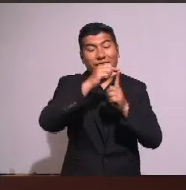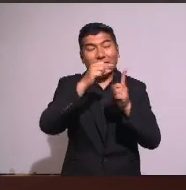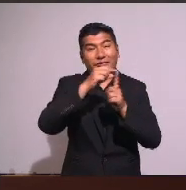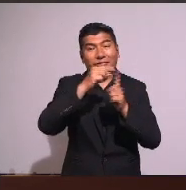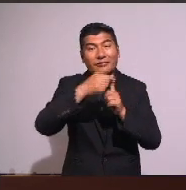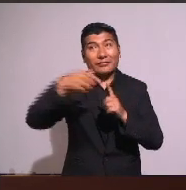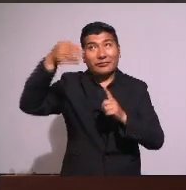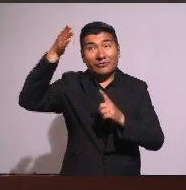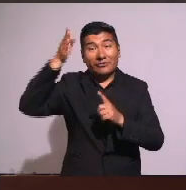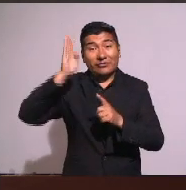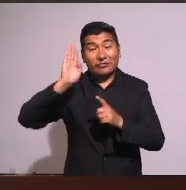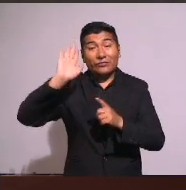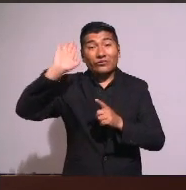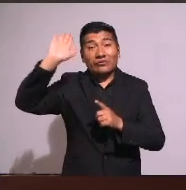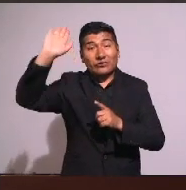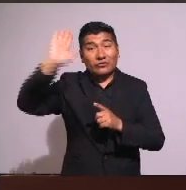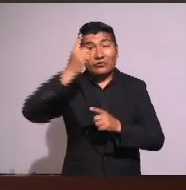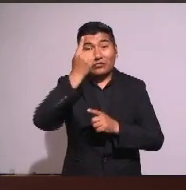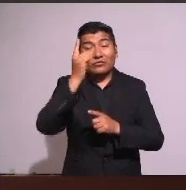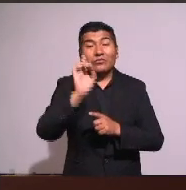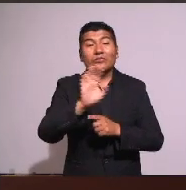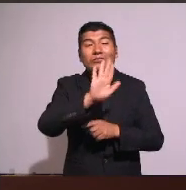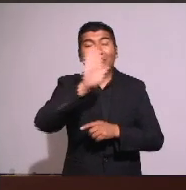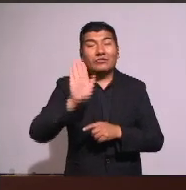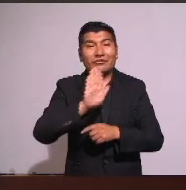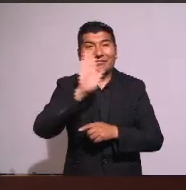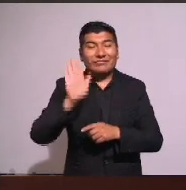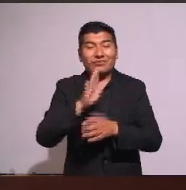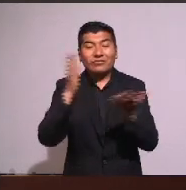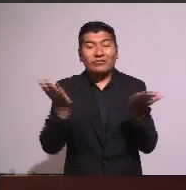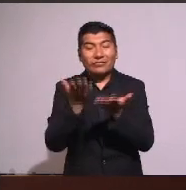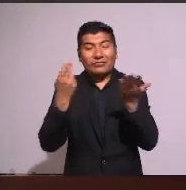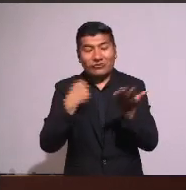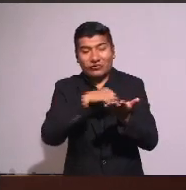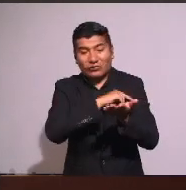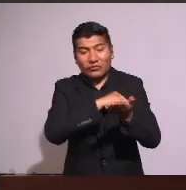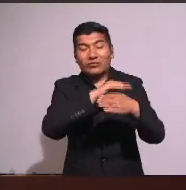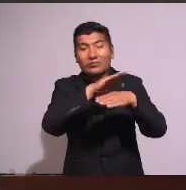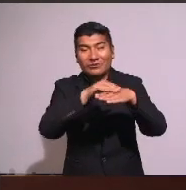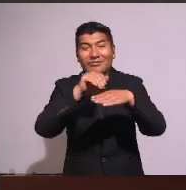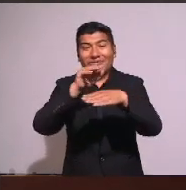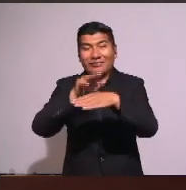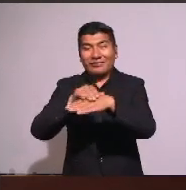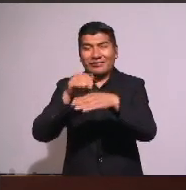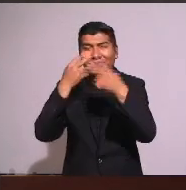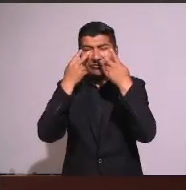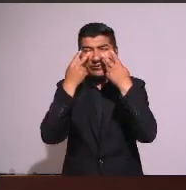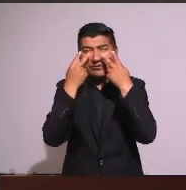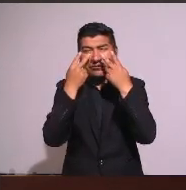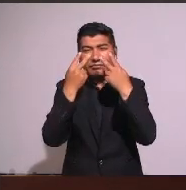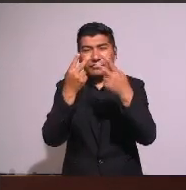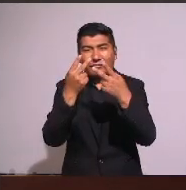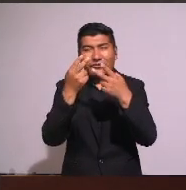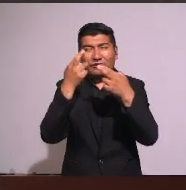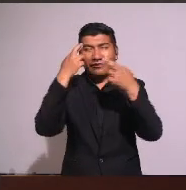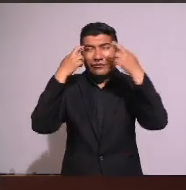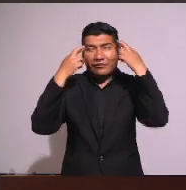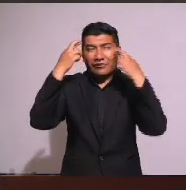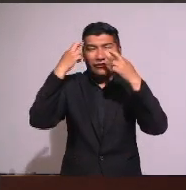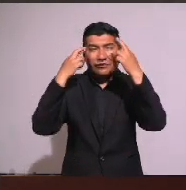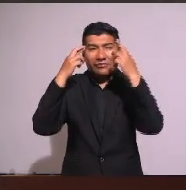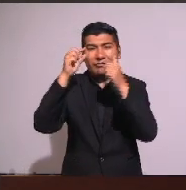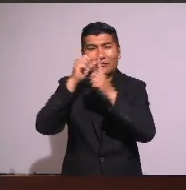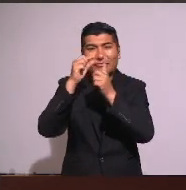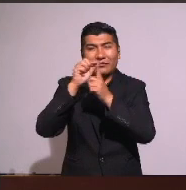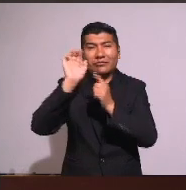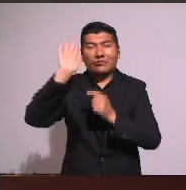de Dios, un domingo en el cual estamos llamados a escuchar, meditar la Palabra